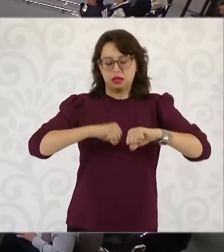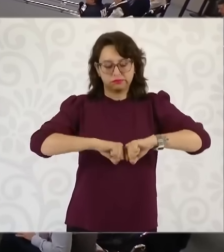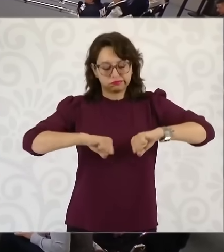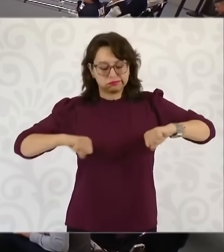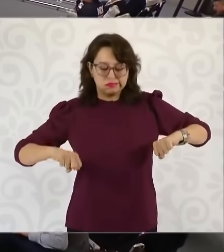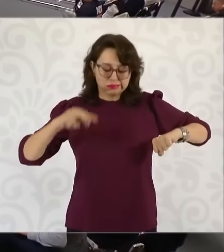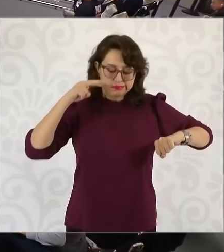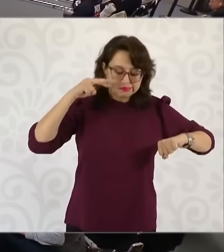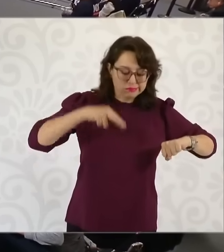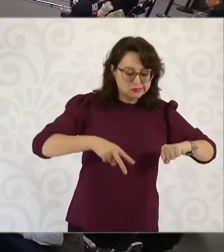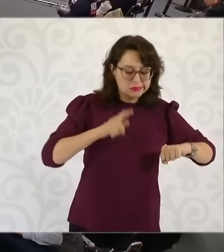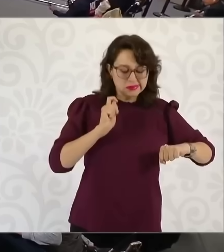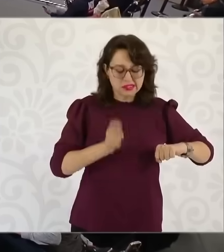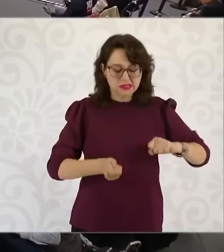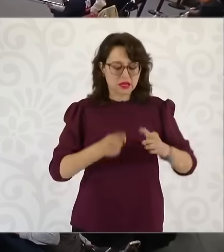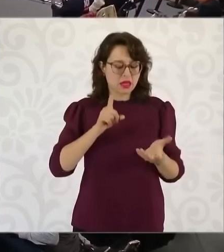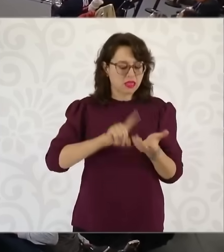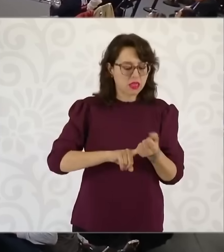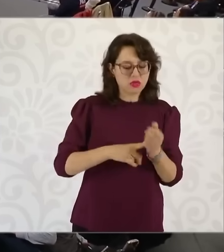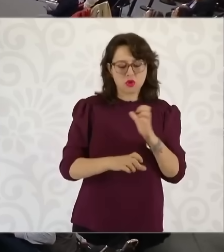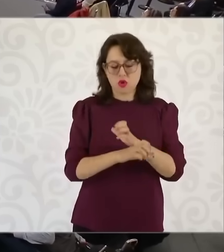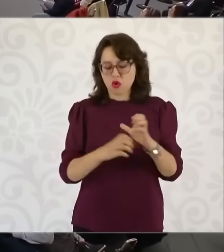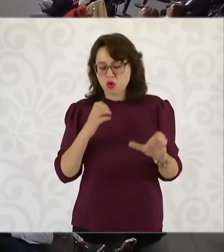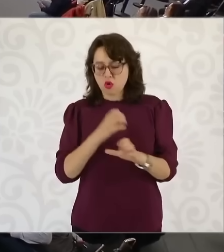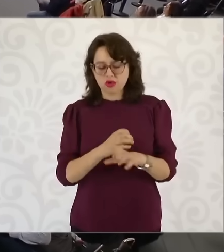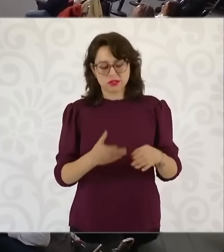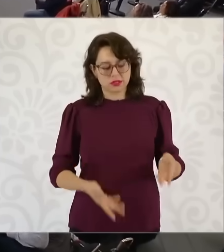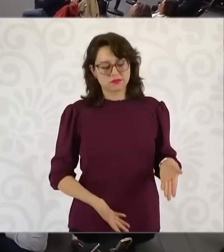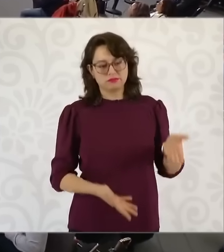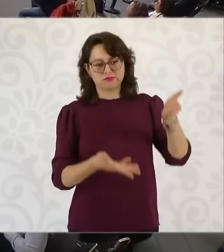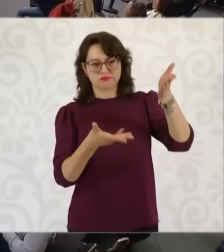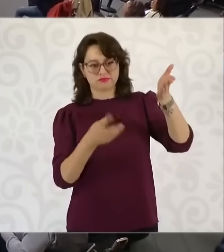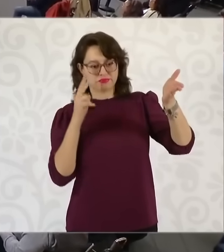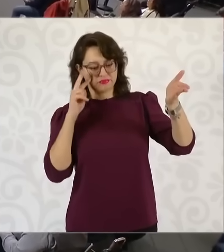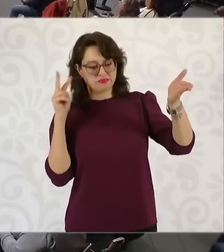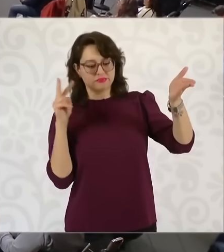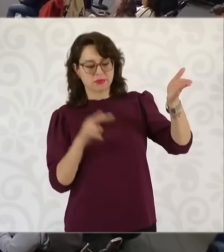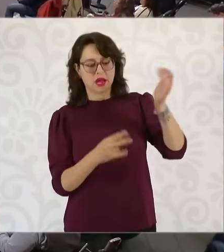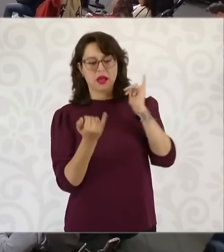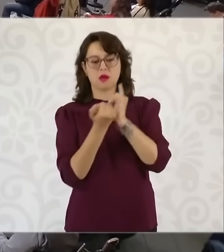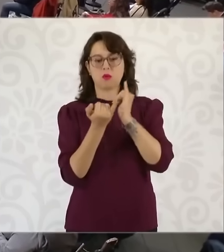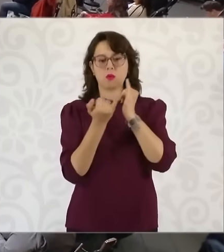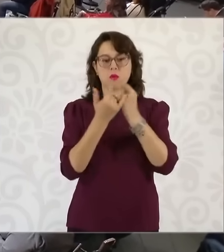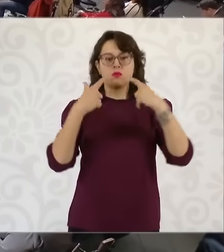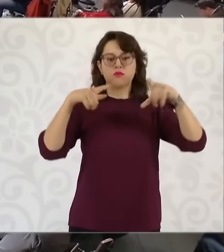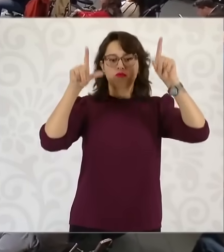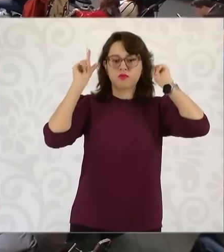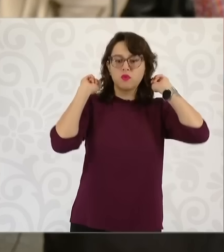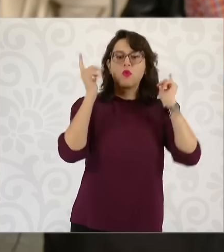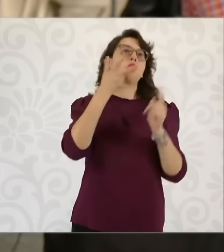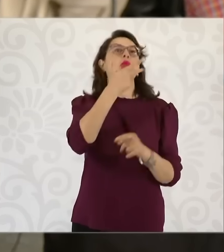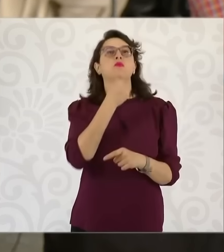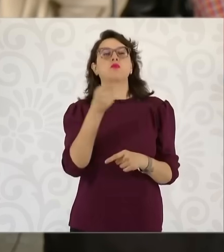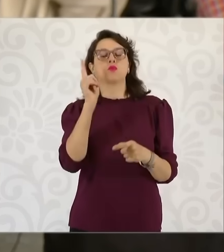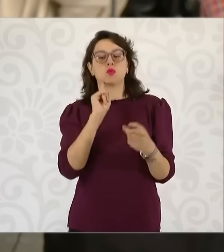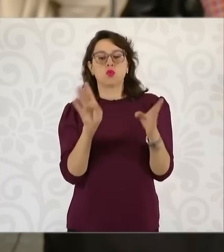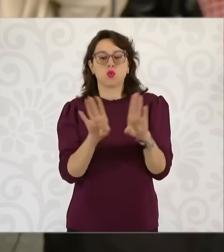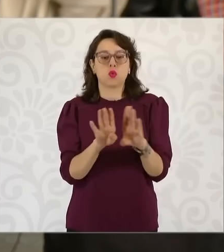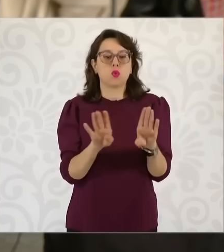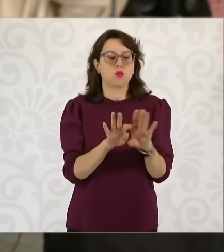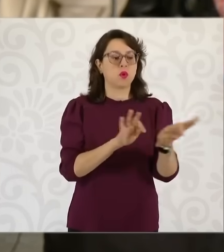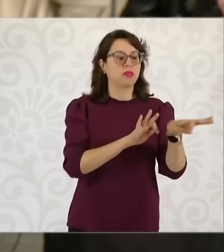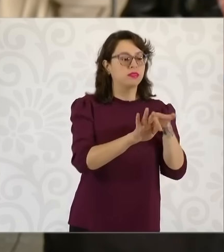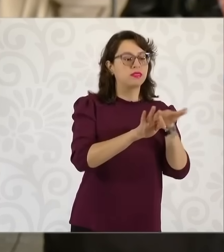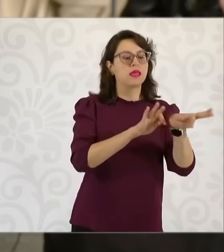las y los servidores de la nación, los enfermeros, médicos y médicas, y se firmó un convenio precisamente con el IMSS para atender